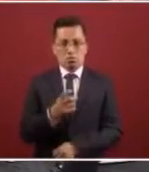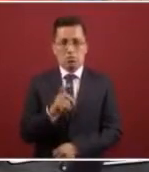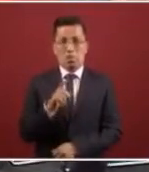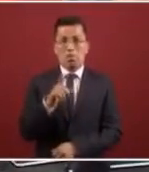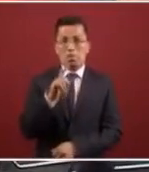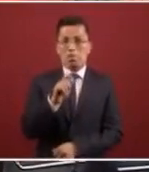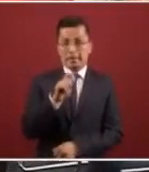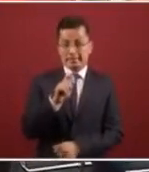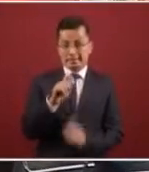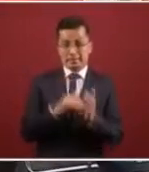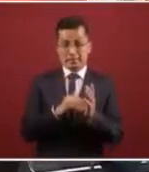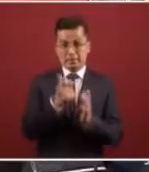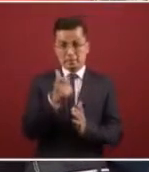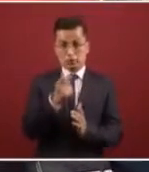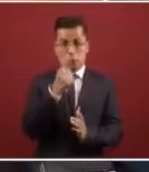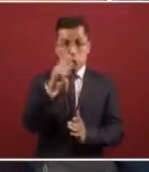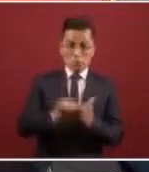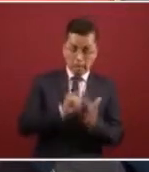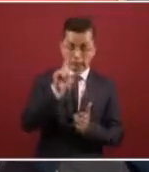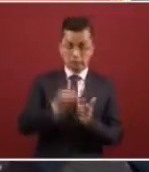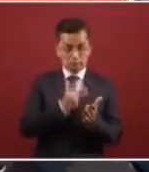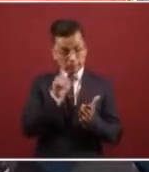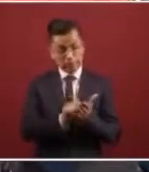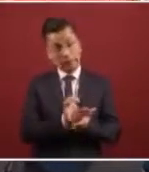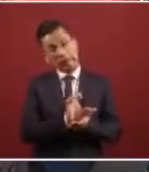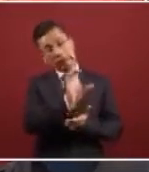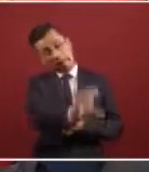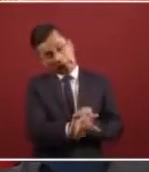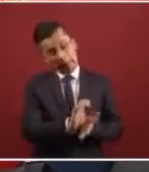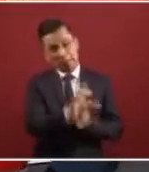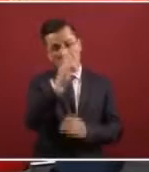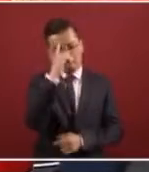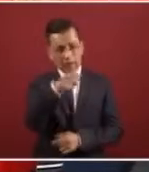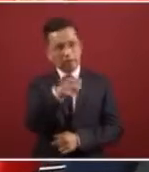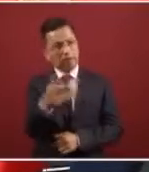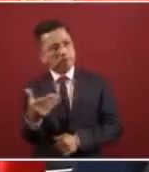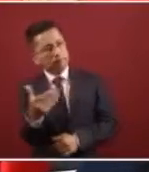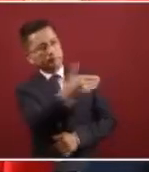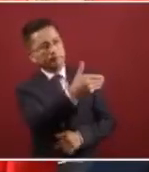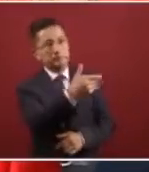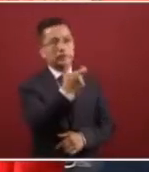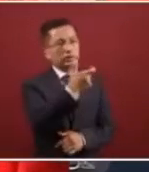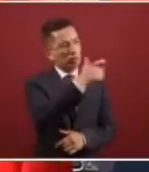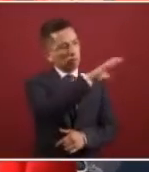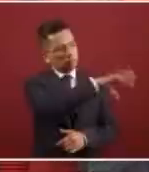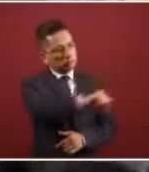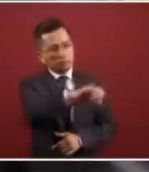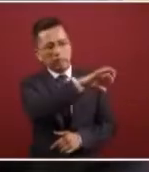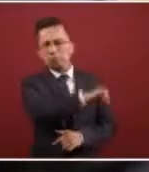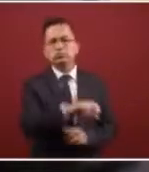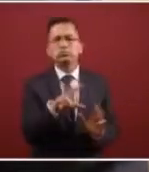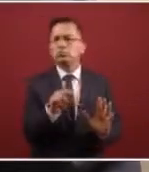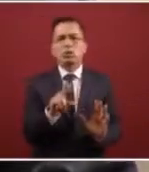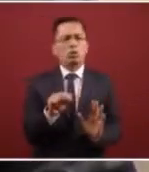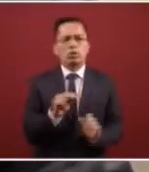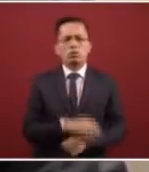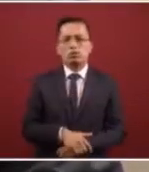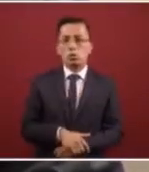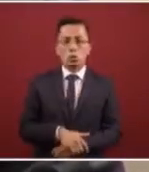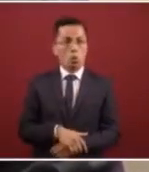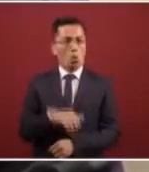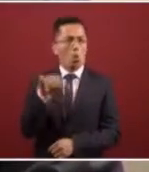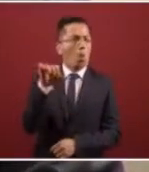20,000 pesos cada mes que ustedes tienen que presentar a alguna oficina a cobrar. No, desde